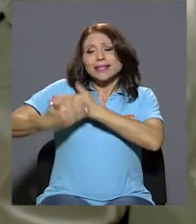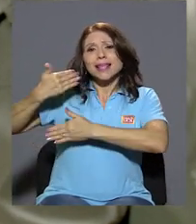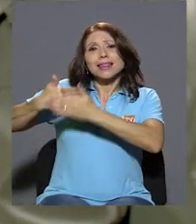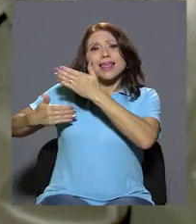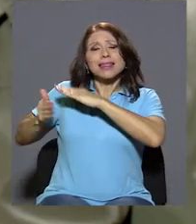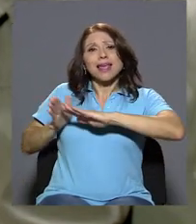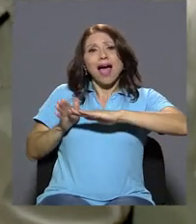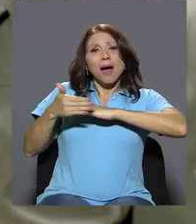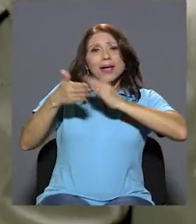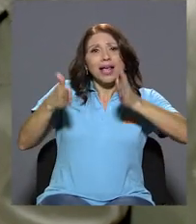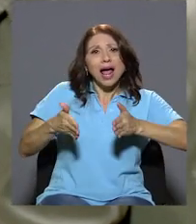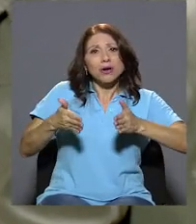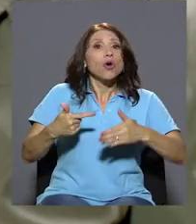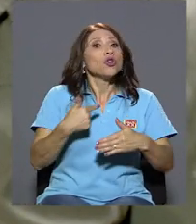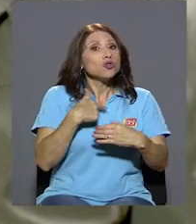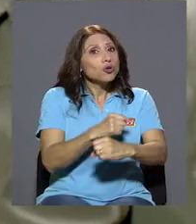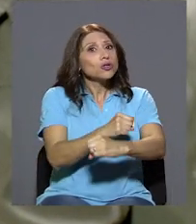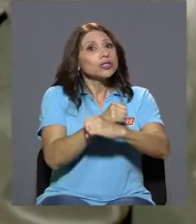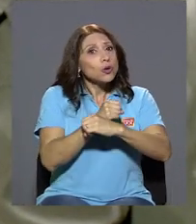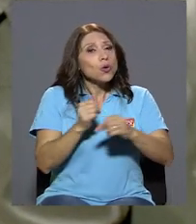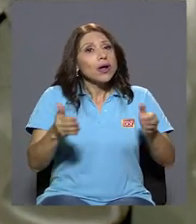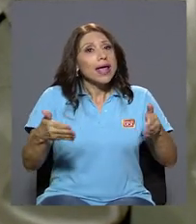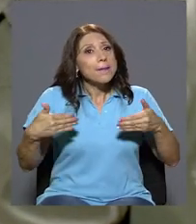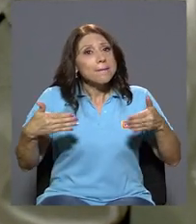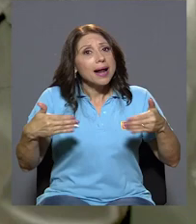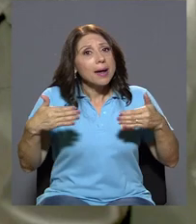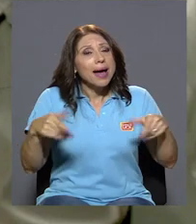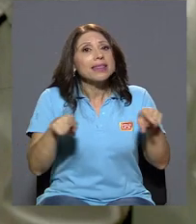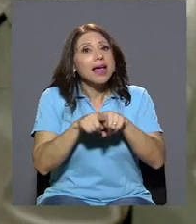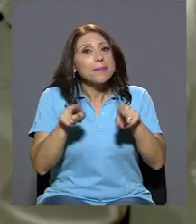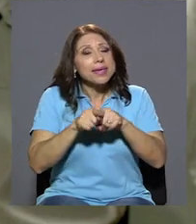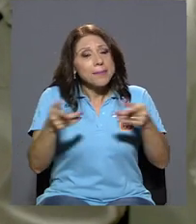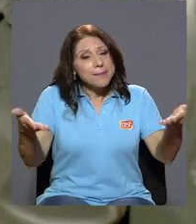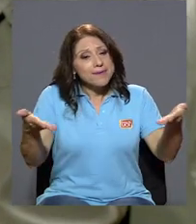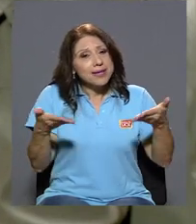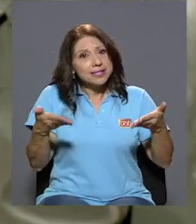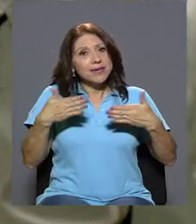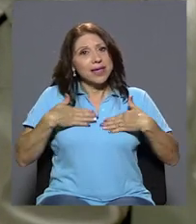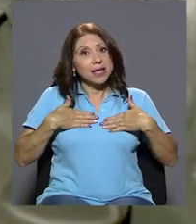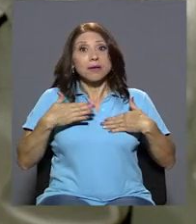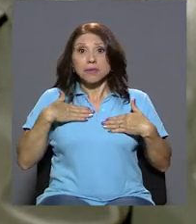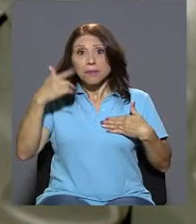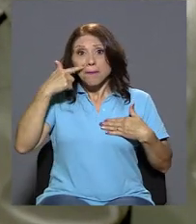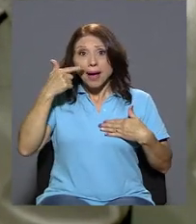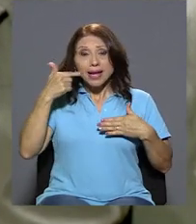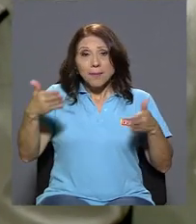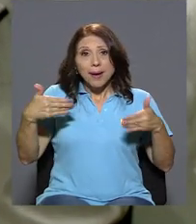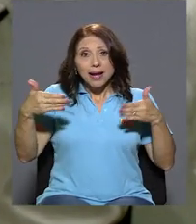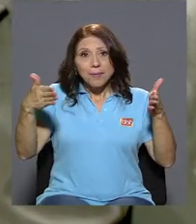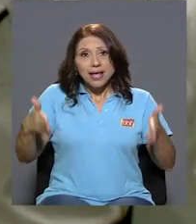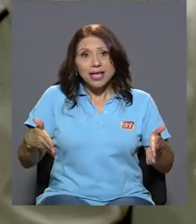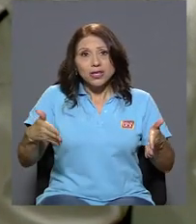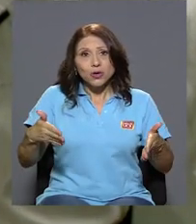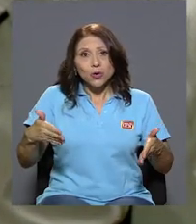arrancan estoy seguro que en panamá me reciben también por mi papá era para mí y no sé si